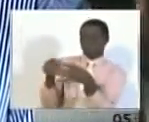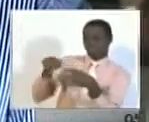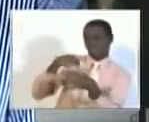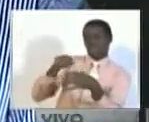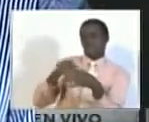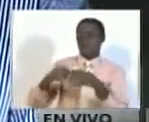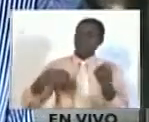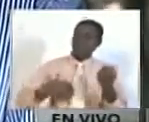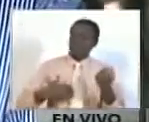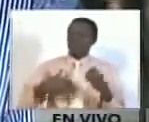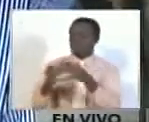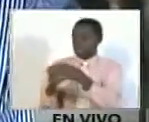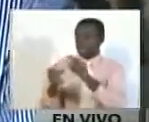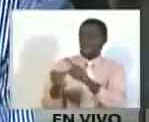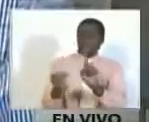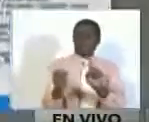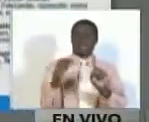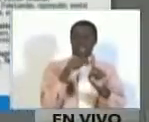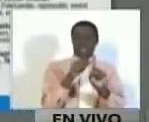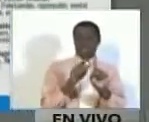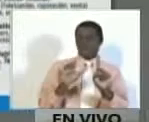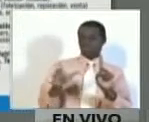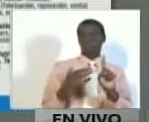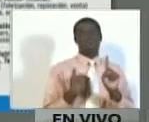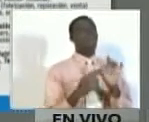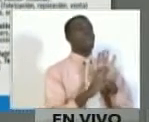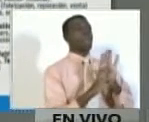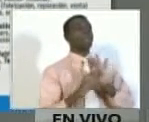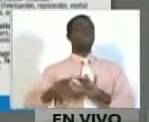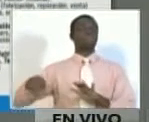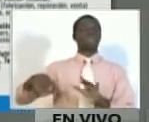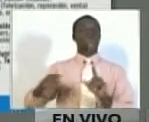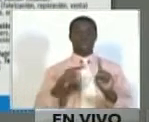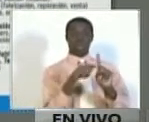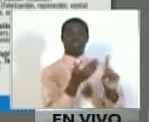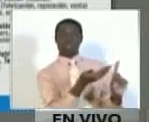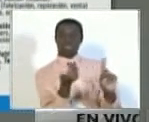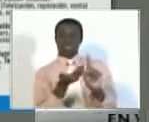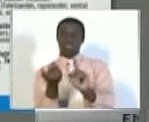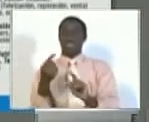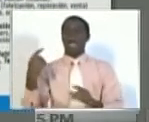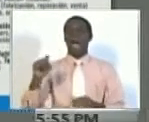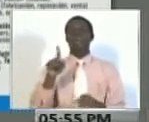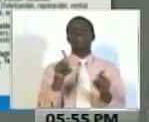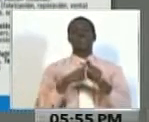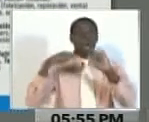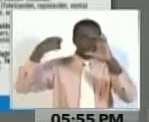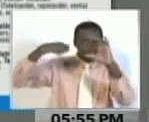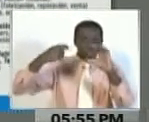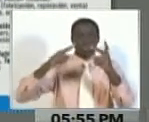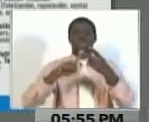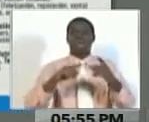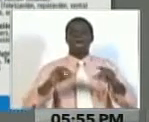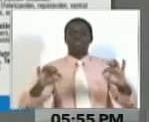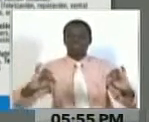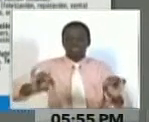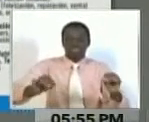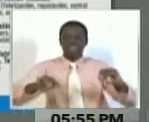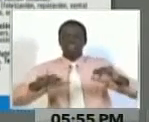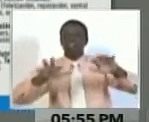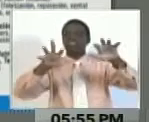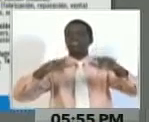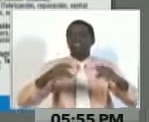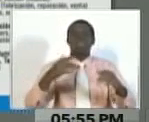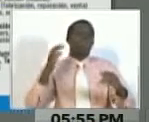entienda cómo es la relación en el mundo profesional de la música. Aquí se están dictando cursos de producción, de masterización de música, de sincronización